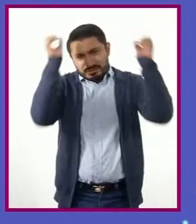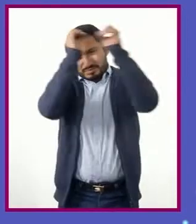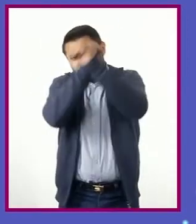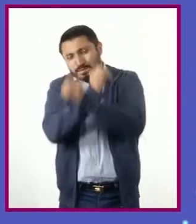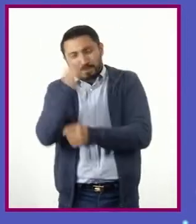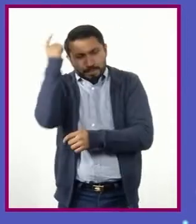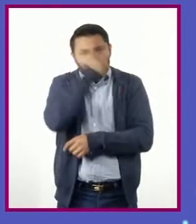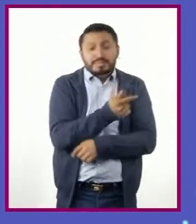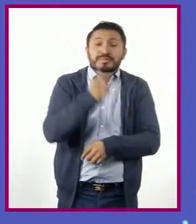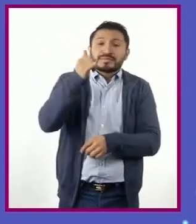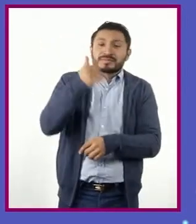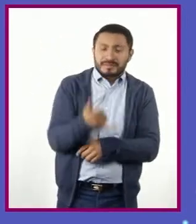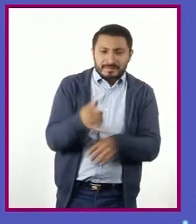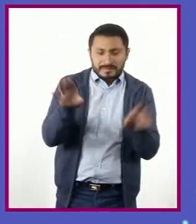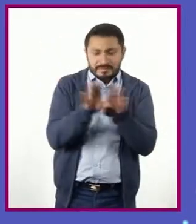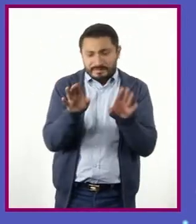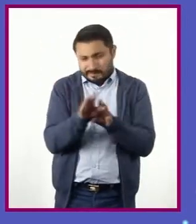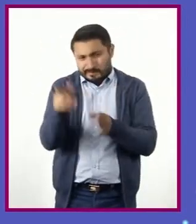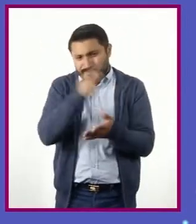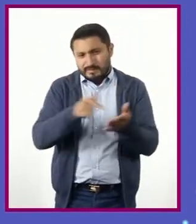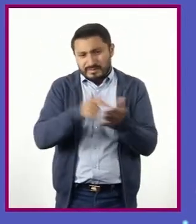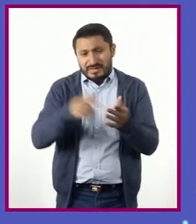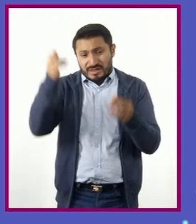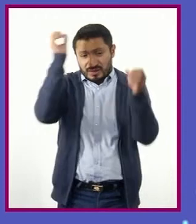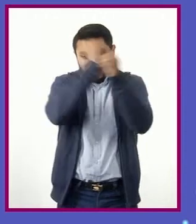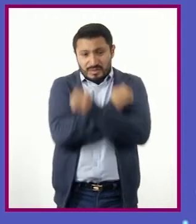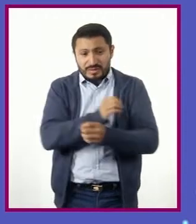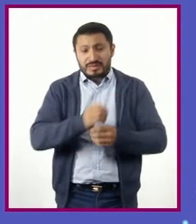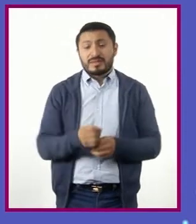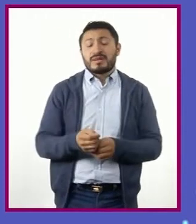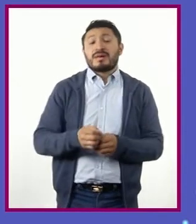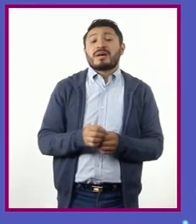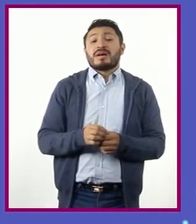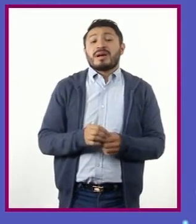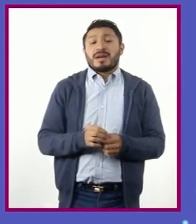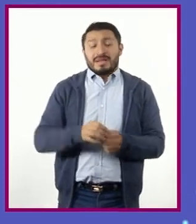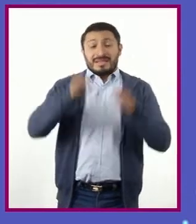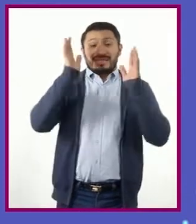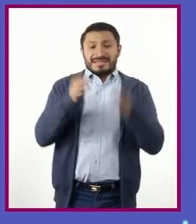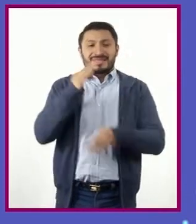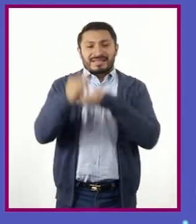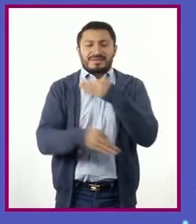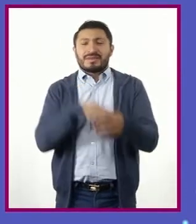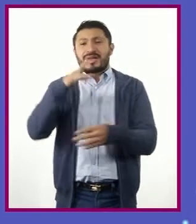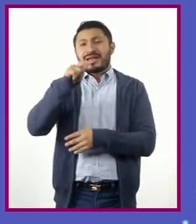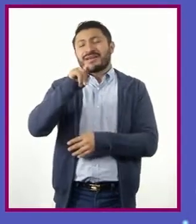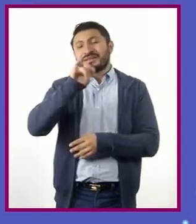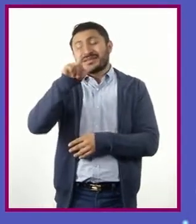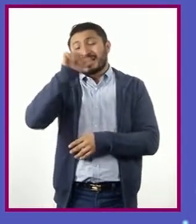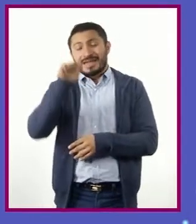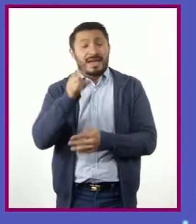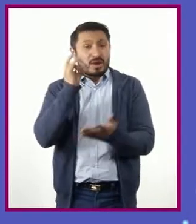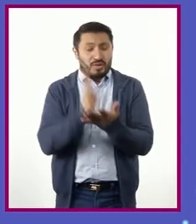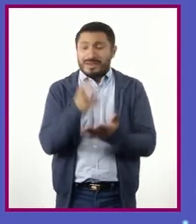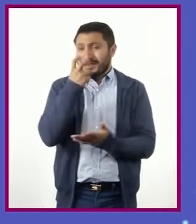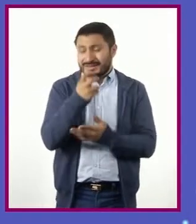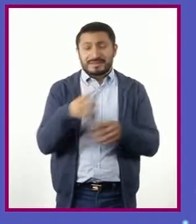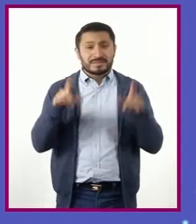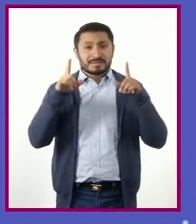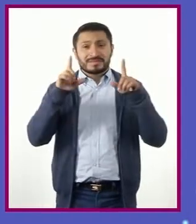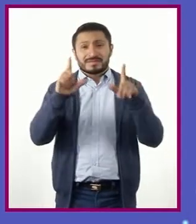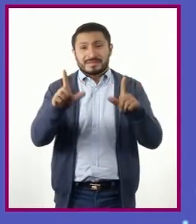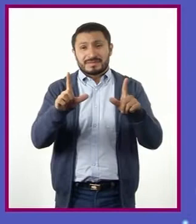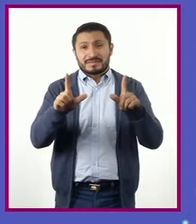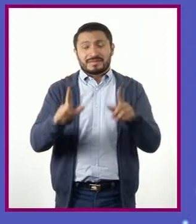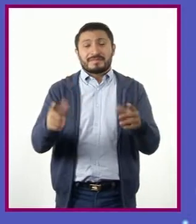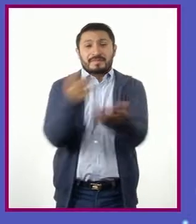caverna. Anden listos Libor, Anduco y Poro, que ya toda Castilla, con solo esta cartilla, se